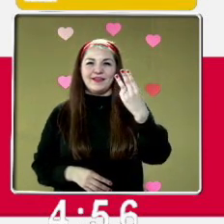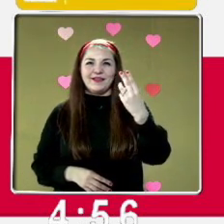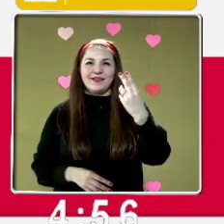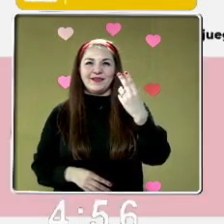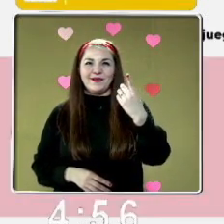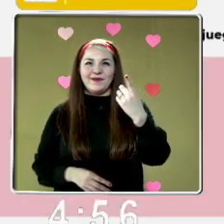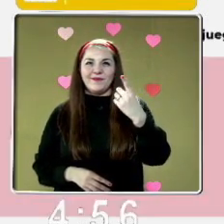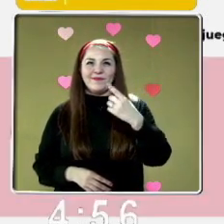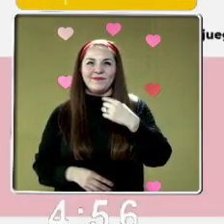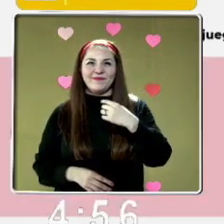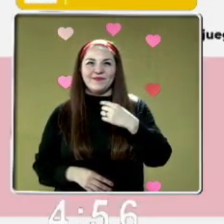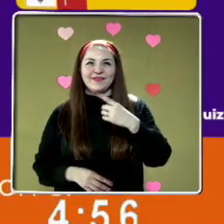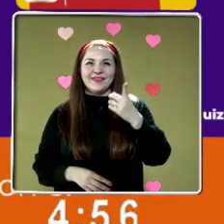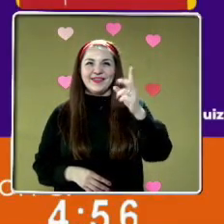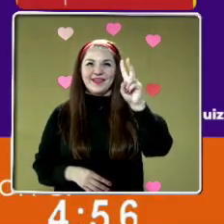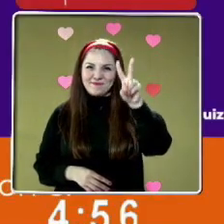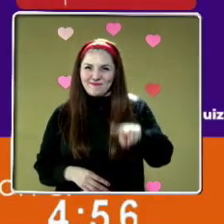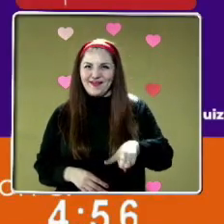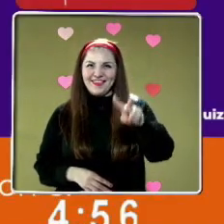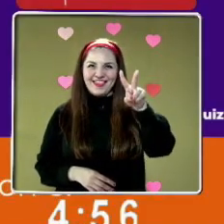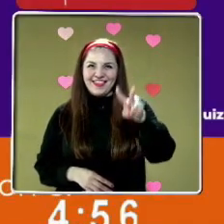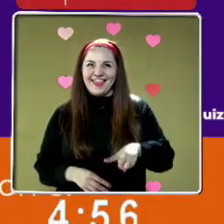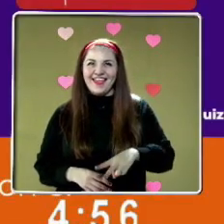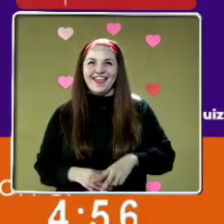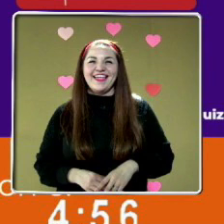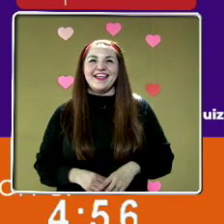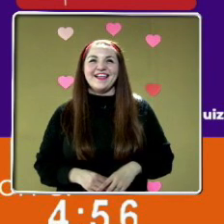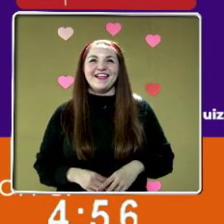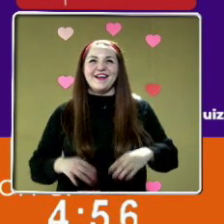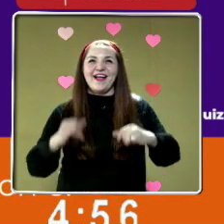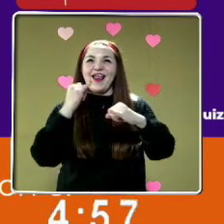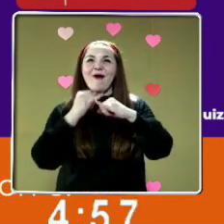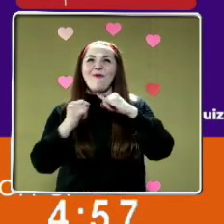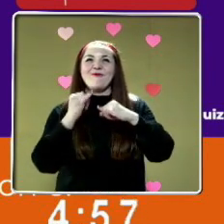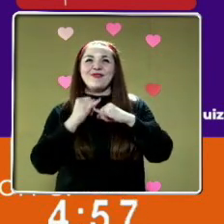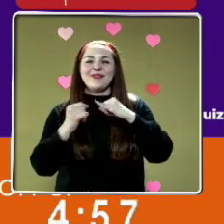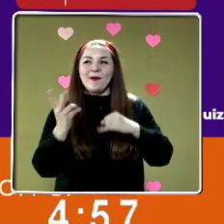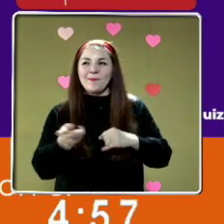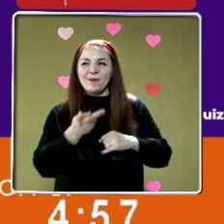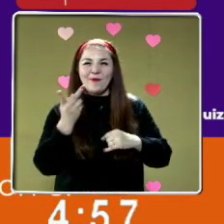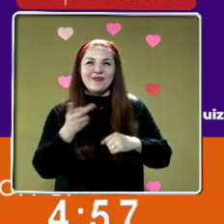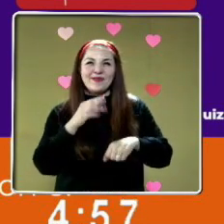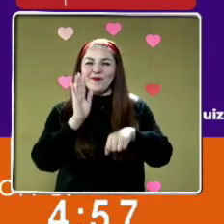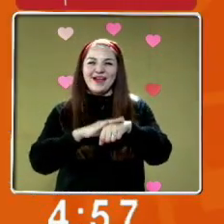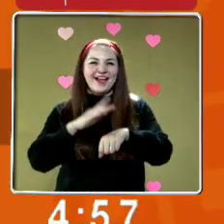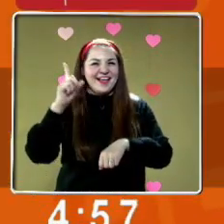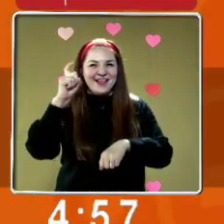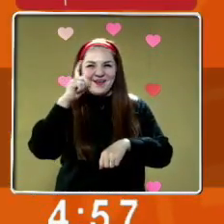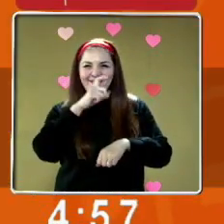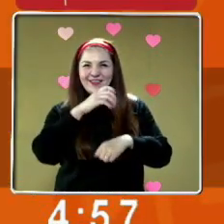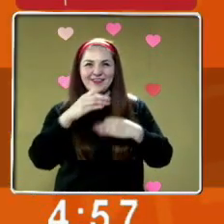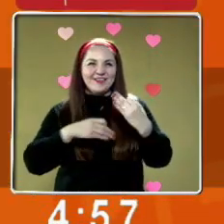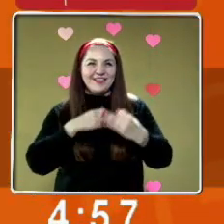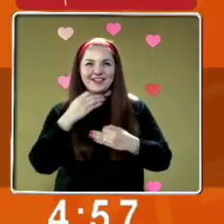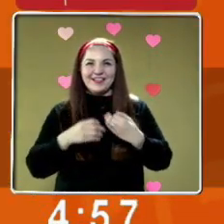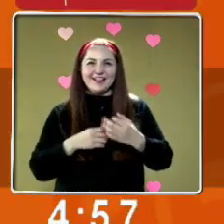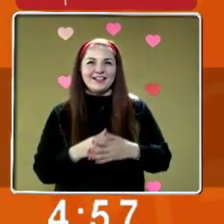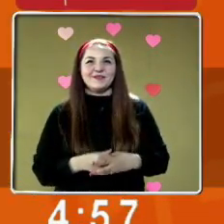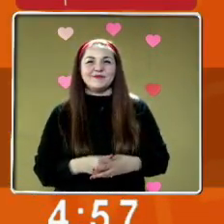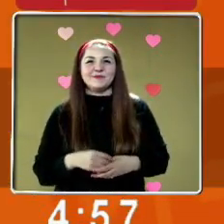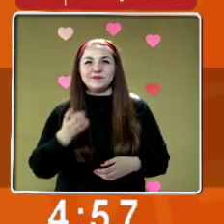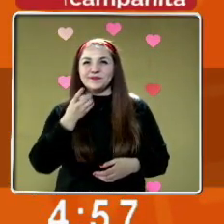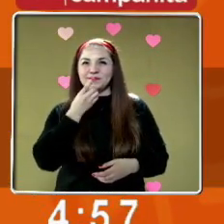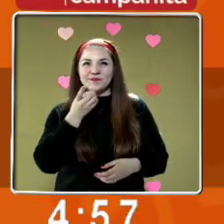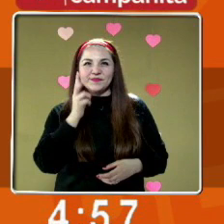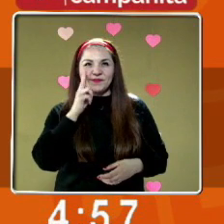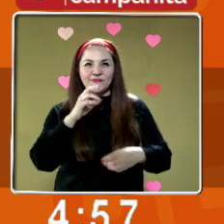5, 4, 3, 2, 1. Y avanzamos. Vamos a irnos a la última pregunta porque es la más difícil de todas. Vamos a ver qué tal es esto, ¿ok? Y